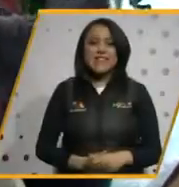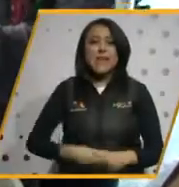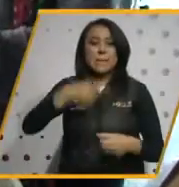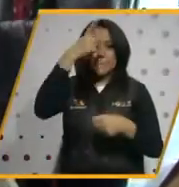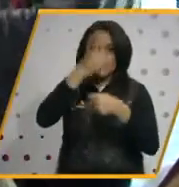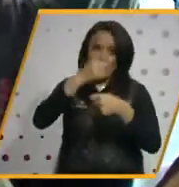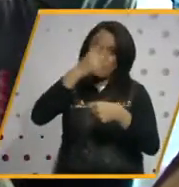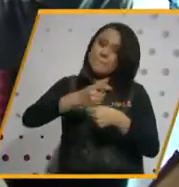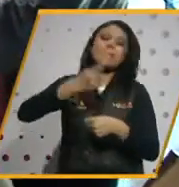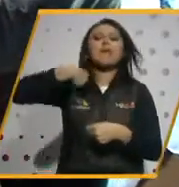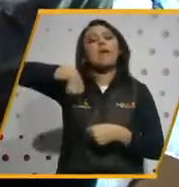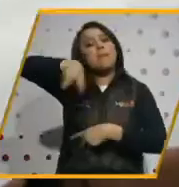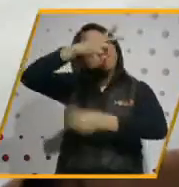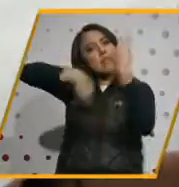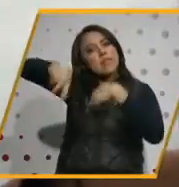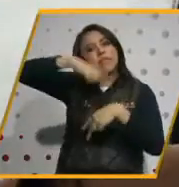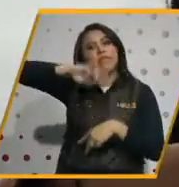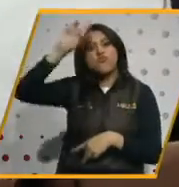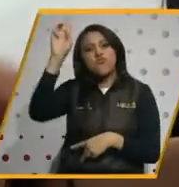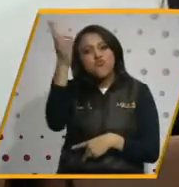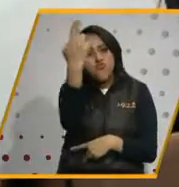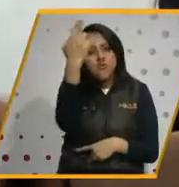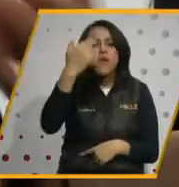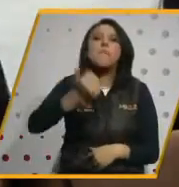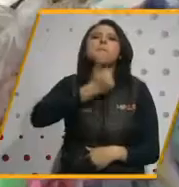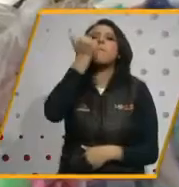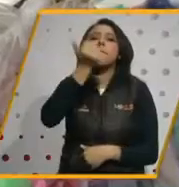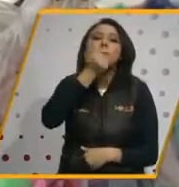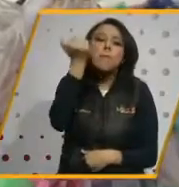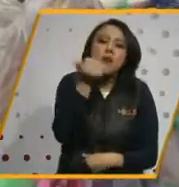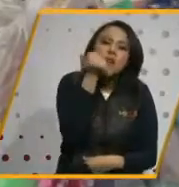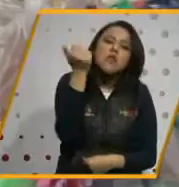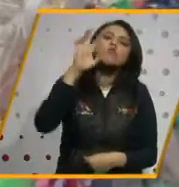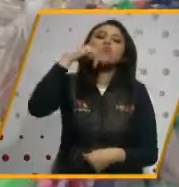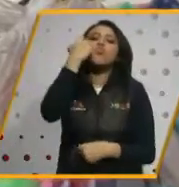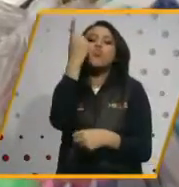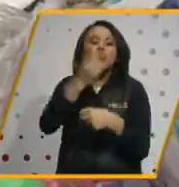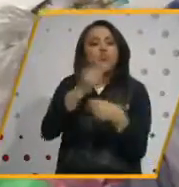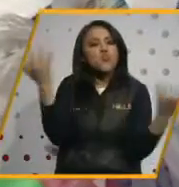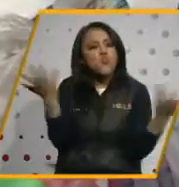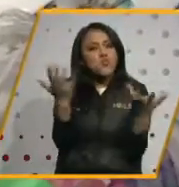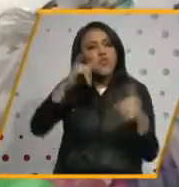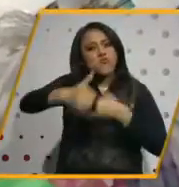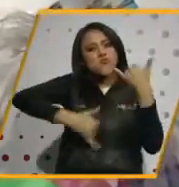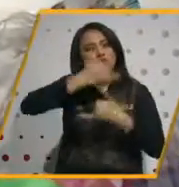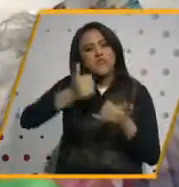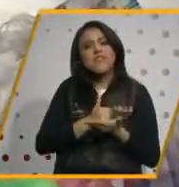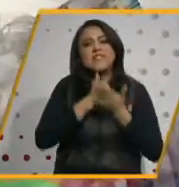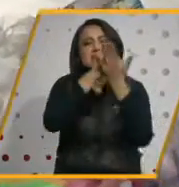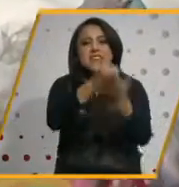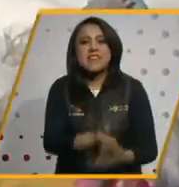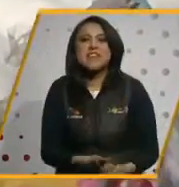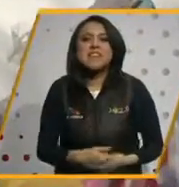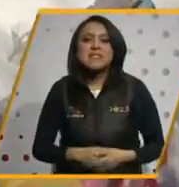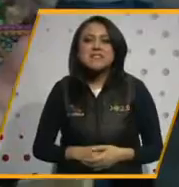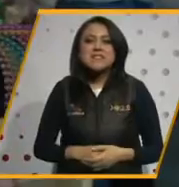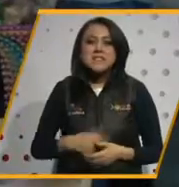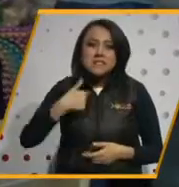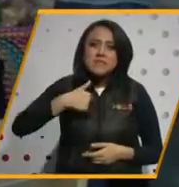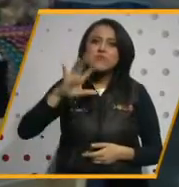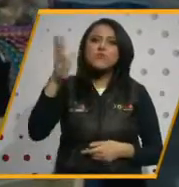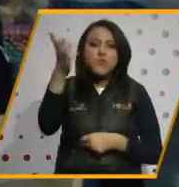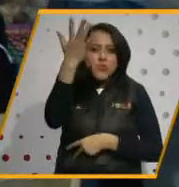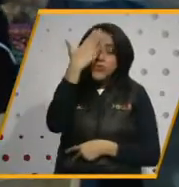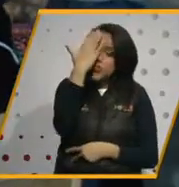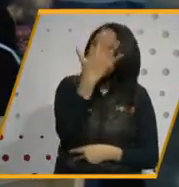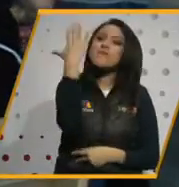primera vez, alumnos de la Universidad Nacional Autónoma de México son voluntarios de Juguetón. Fue impresionante cómo se empezaron a